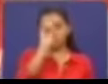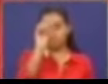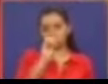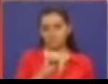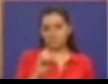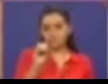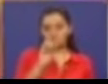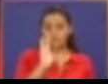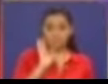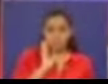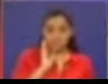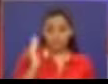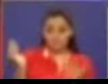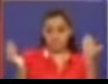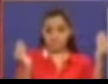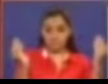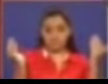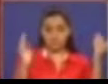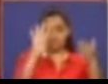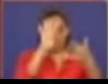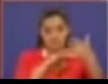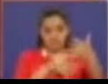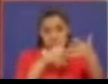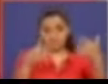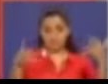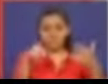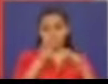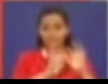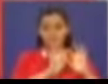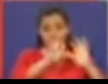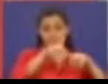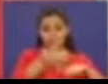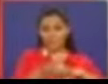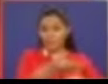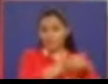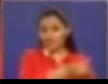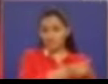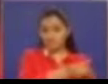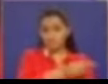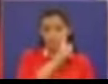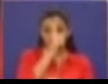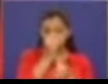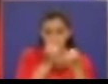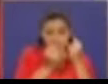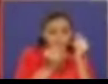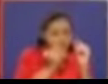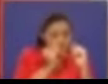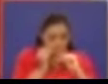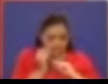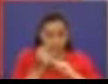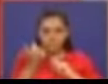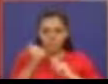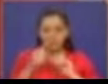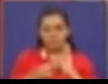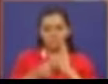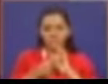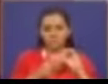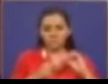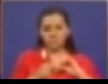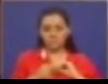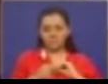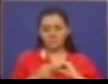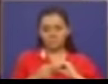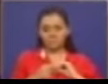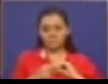la diferencia, comparen las dos tablas, cuando Férez Cordero, los social cristianos, el primer centavo que recibe una persona ya le cobraban impuestos,